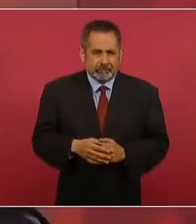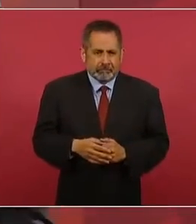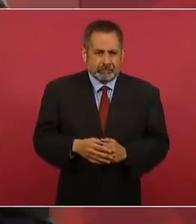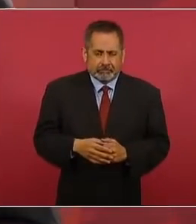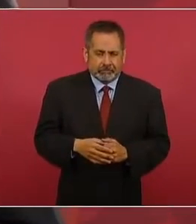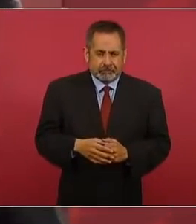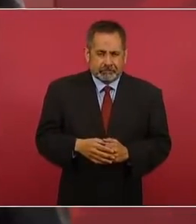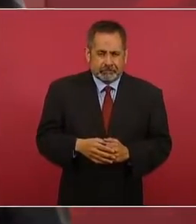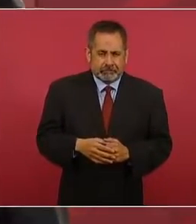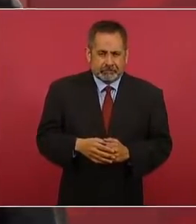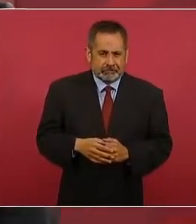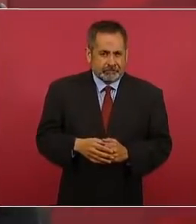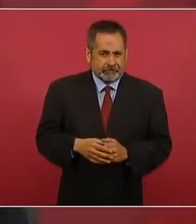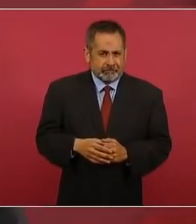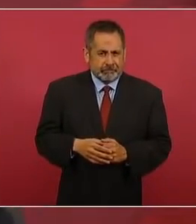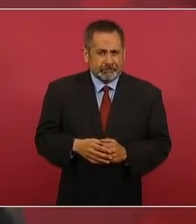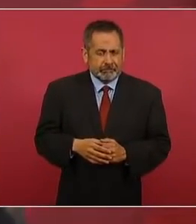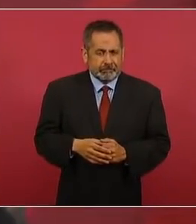a